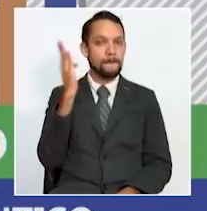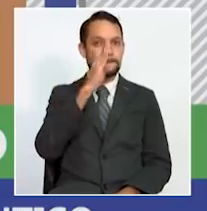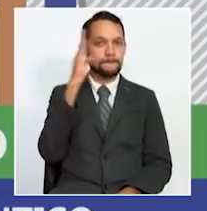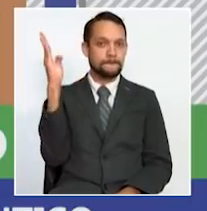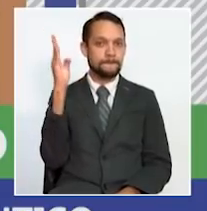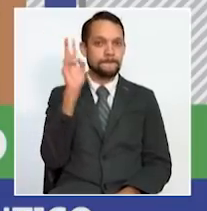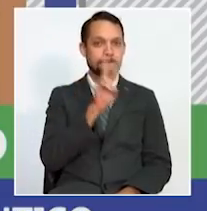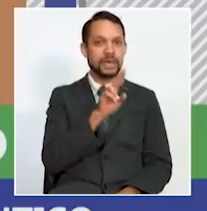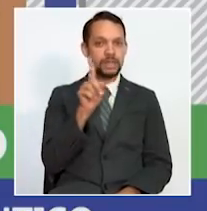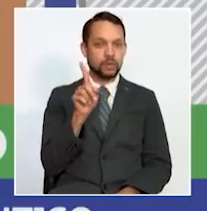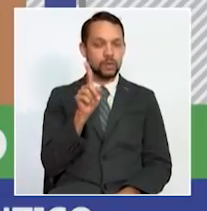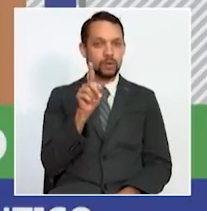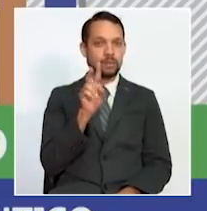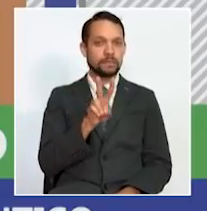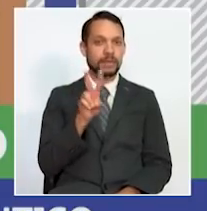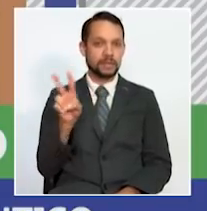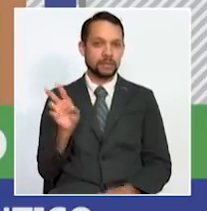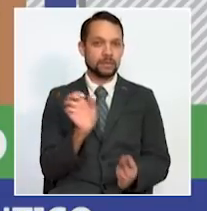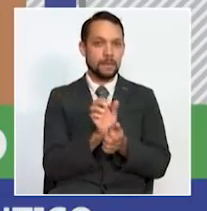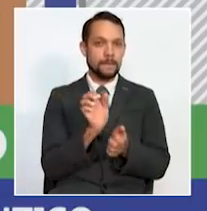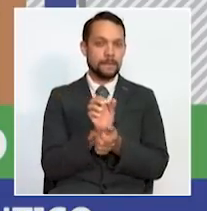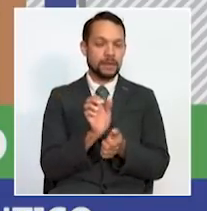y 22 de mayo,